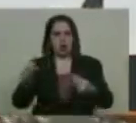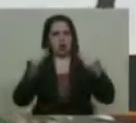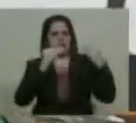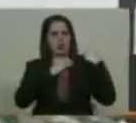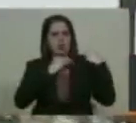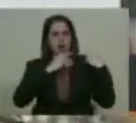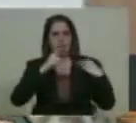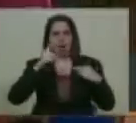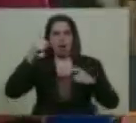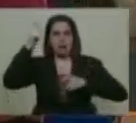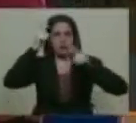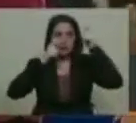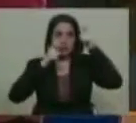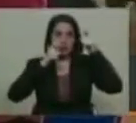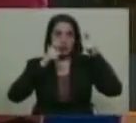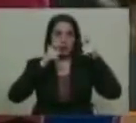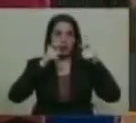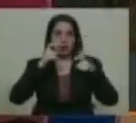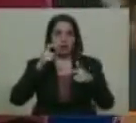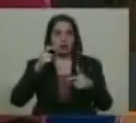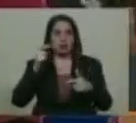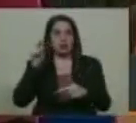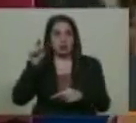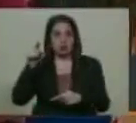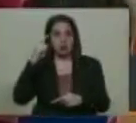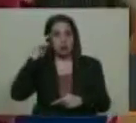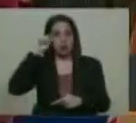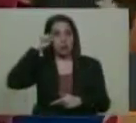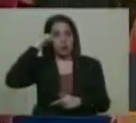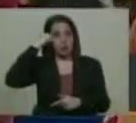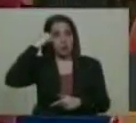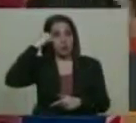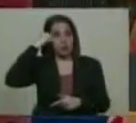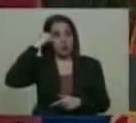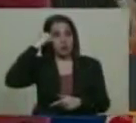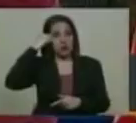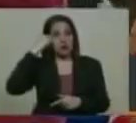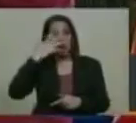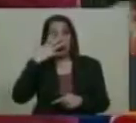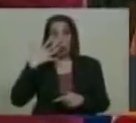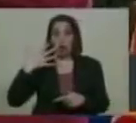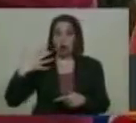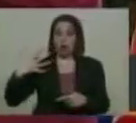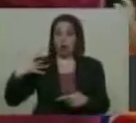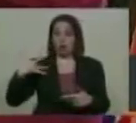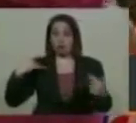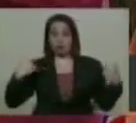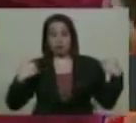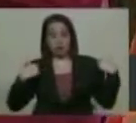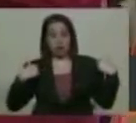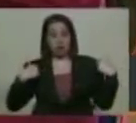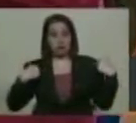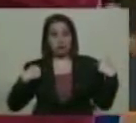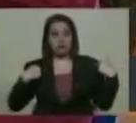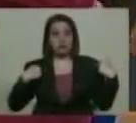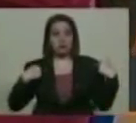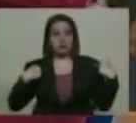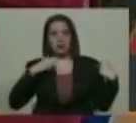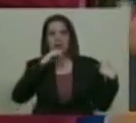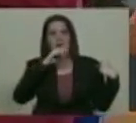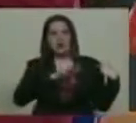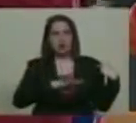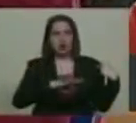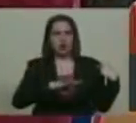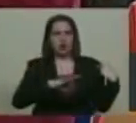Hugo Chávez. Lo recuerdo. ¿Lo recuerda? Tengo ese privilegio histórico